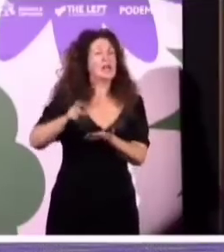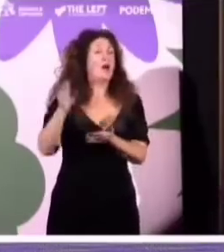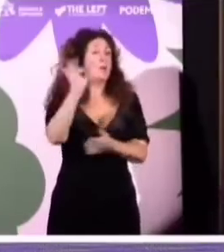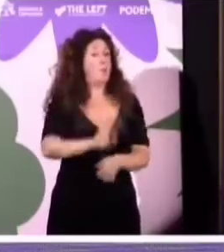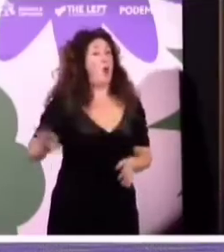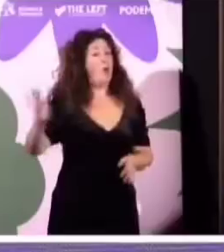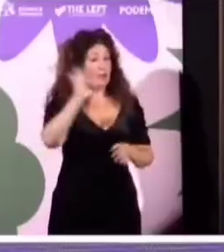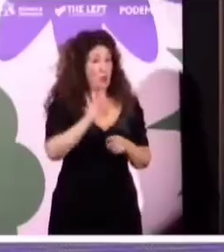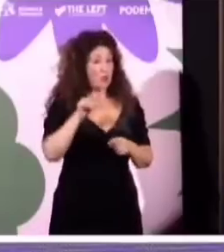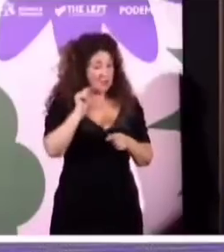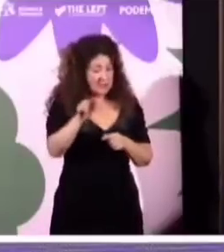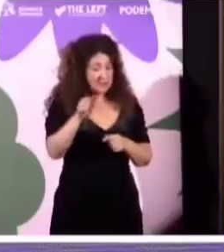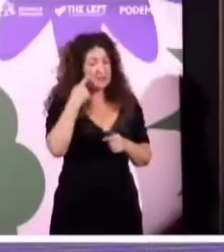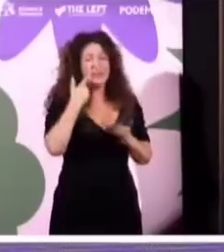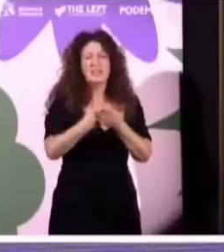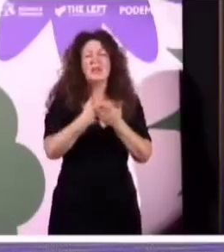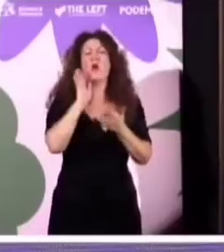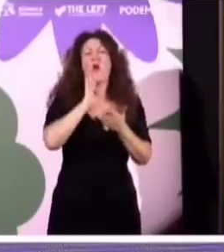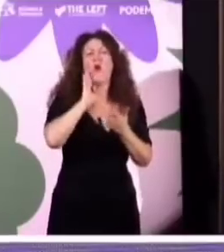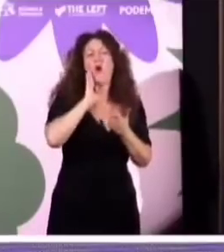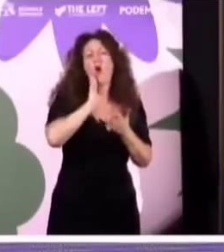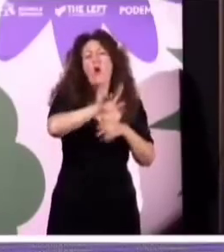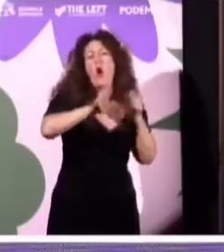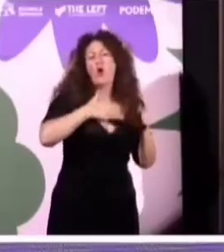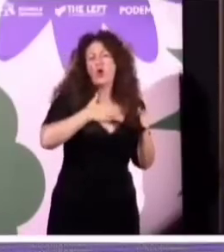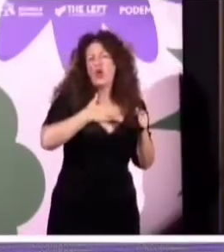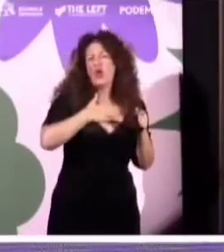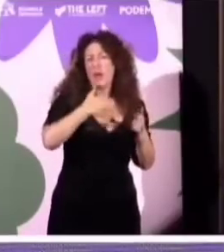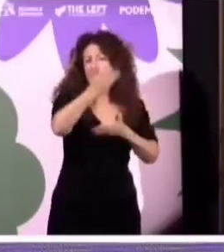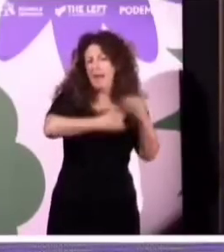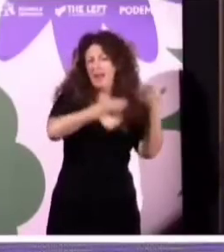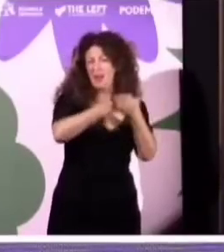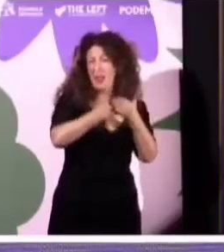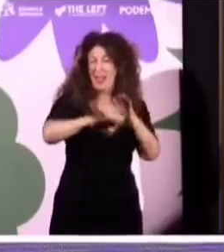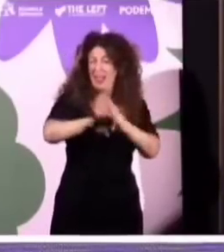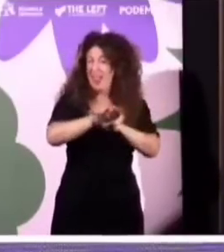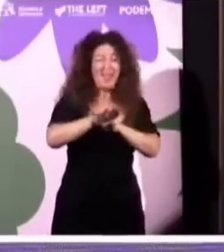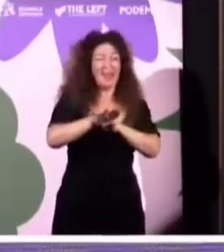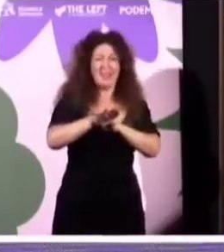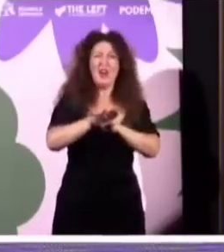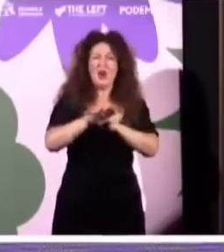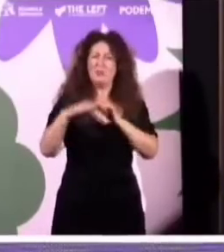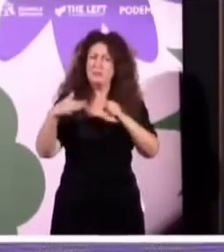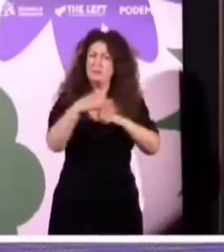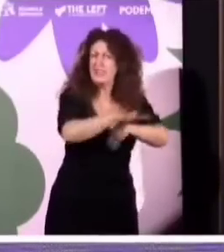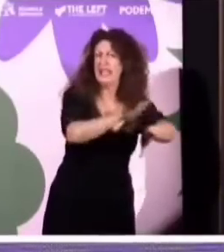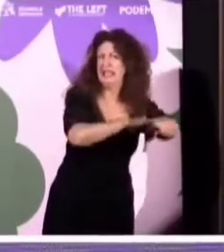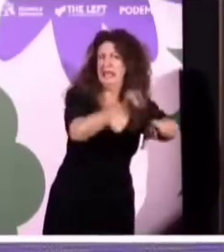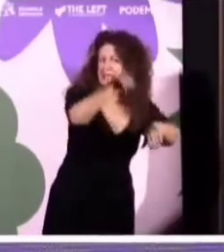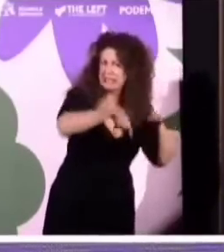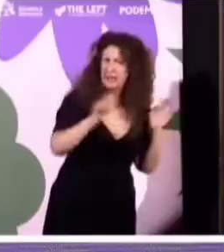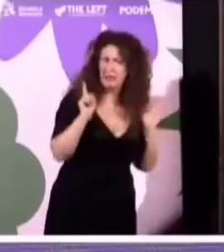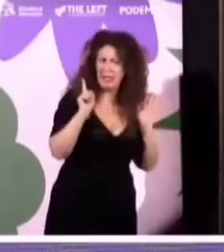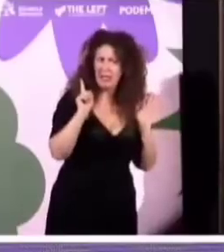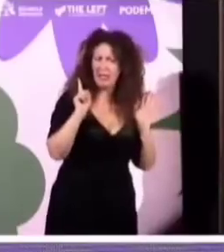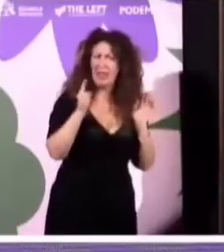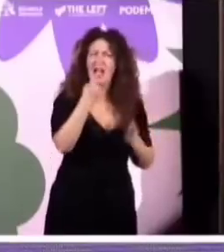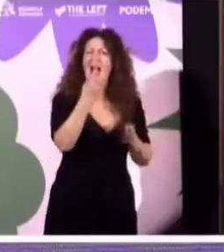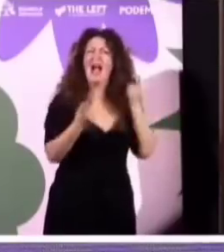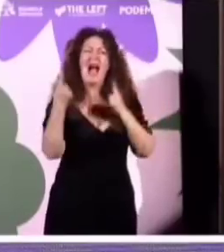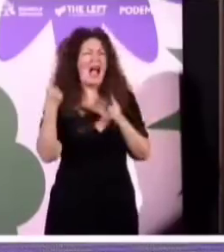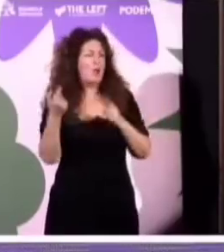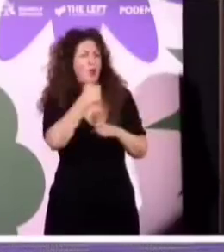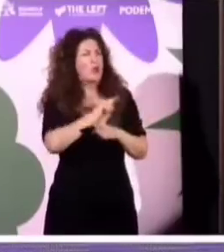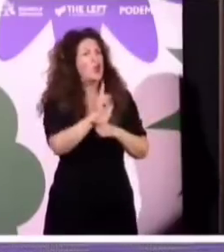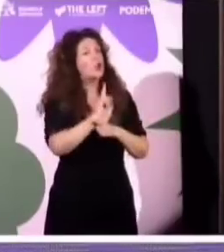encima de la mesa la corrupción del periodismo que no acababa en la derecha, llegaba hasta la izquierda también. Eso es lo que algunos no soportan